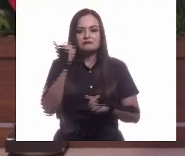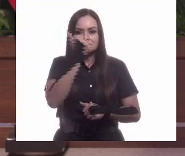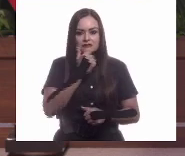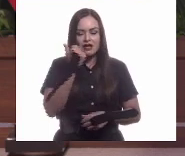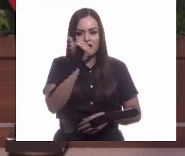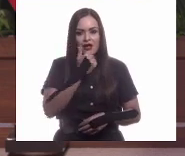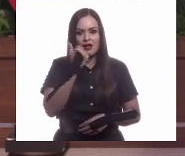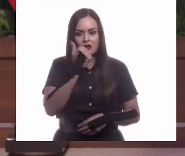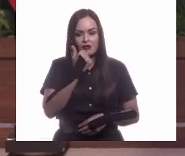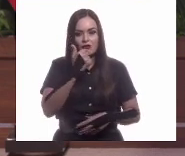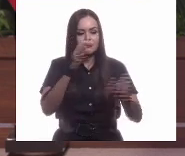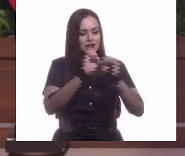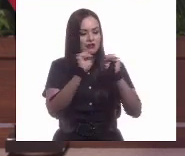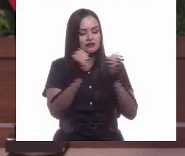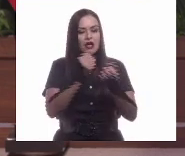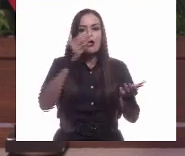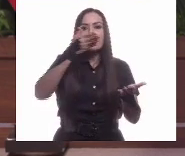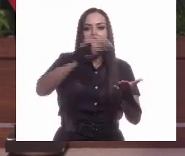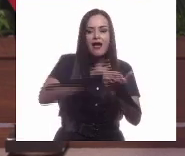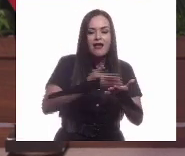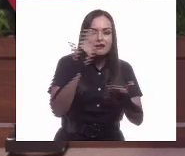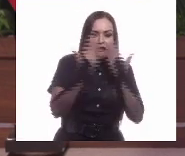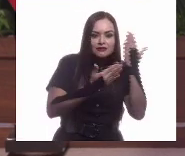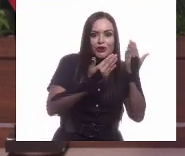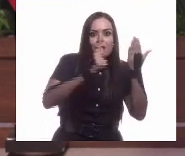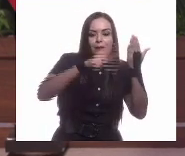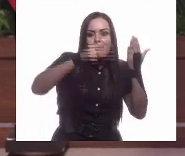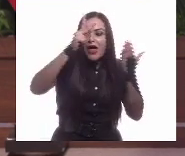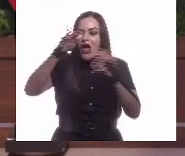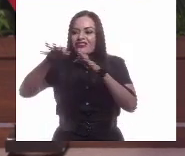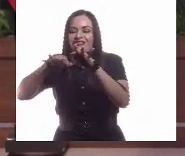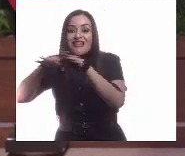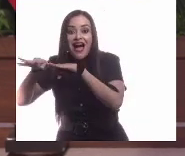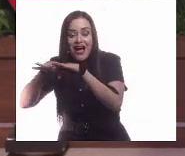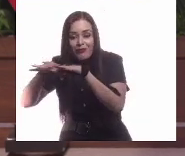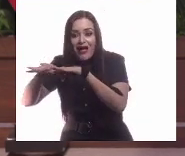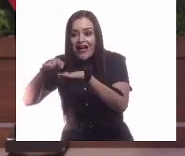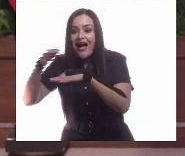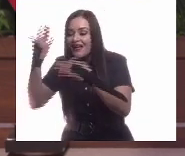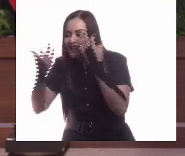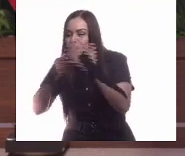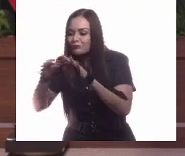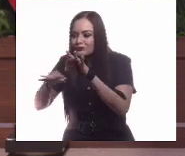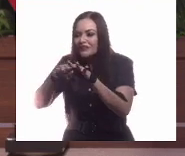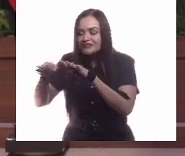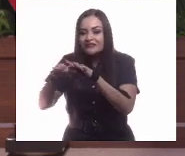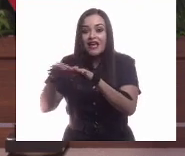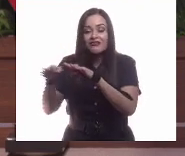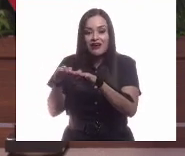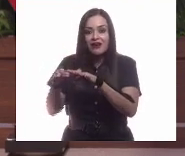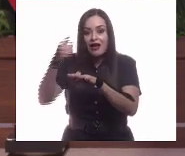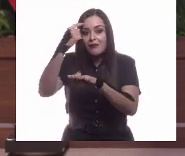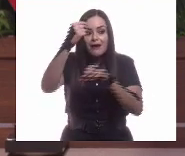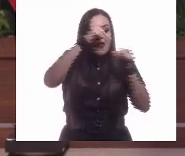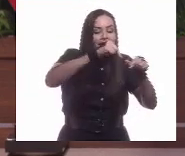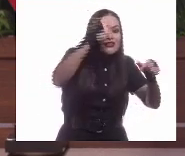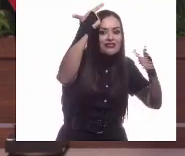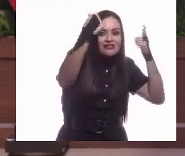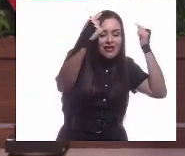de aprender en las aulas, aprenden trabajando e incrementan las posibilidades de que cuando se gradúen,